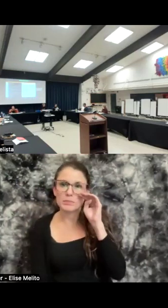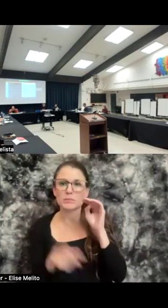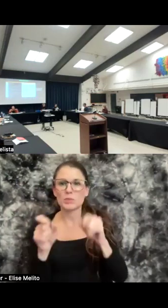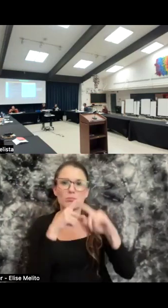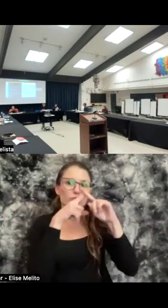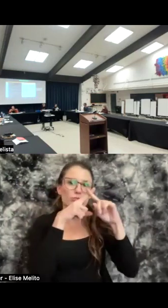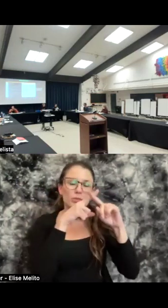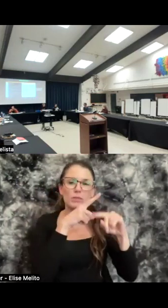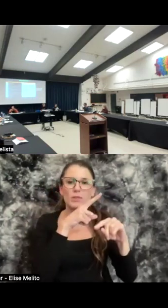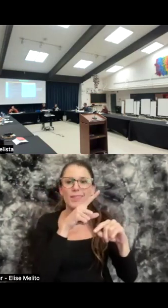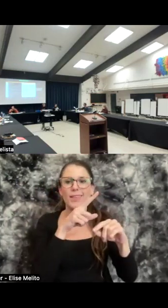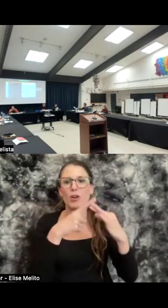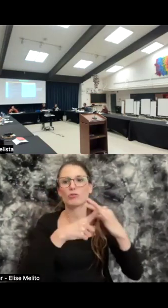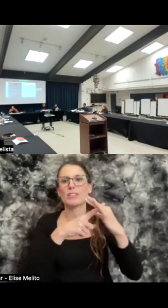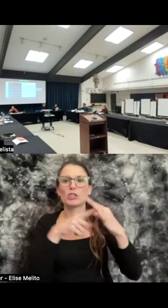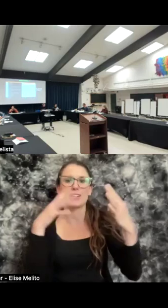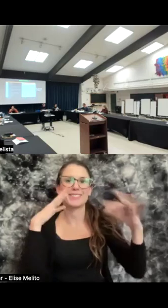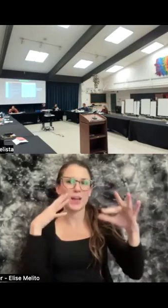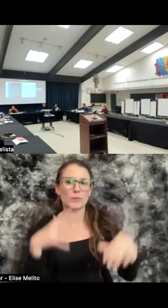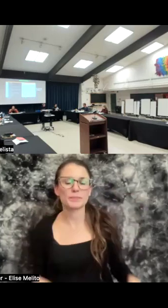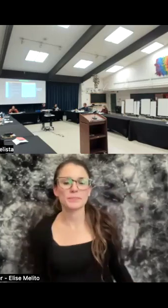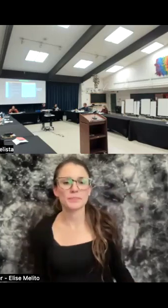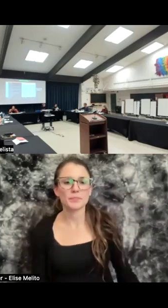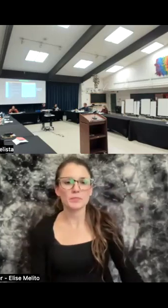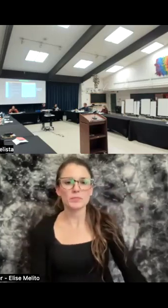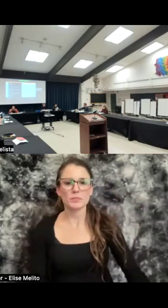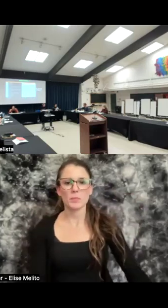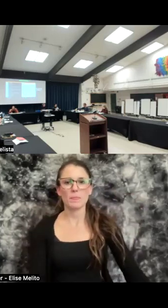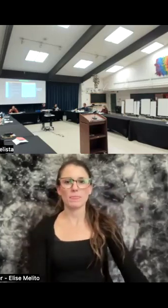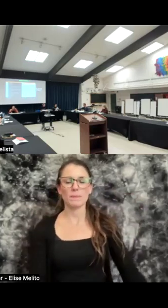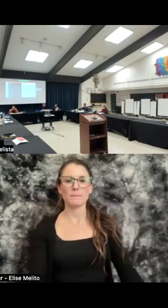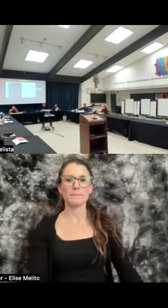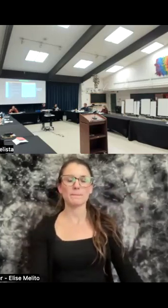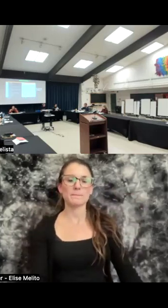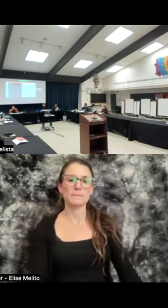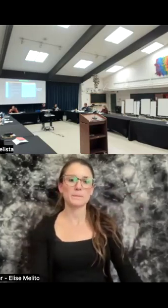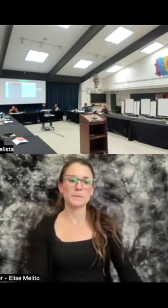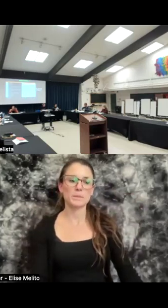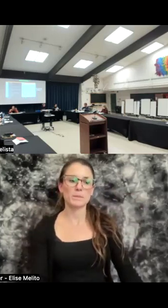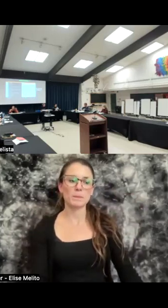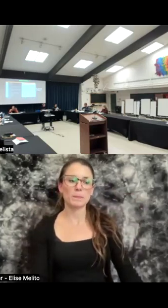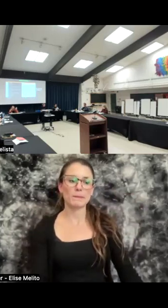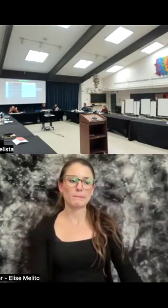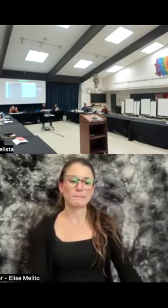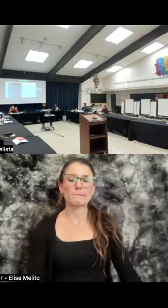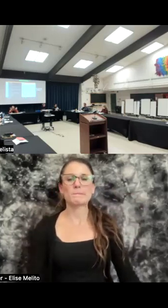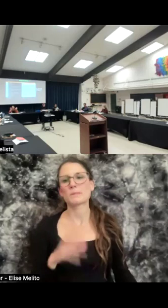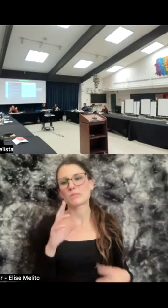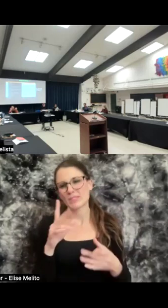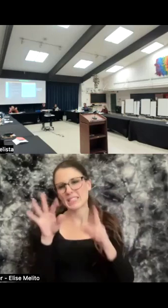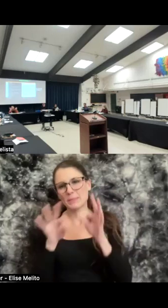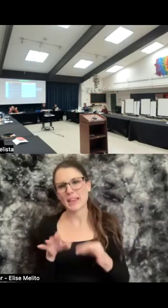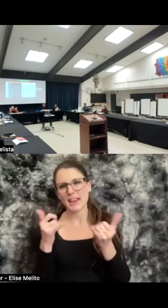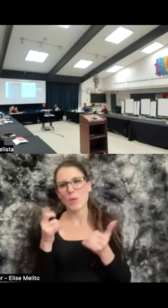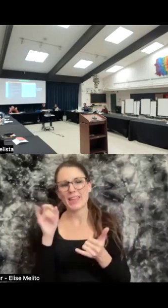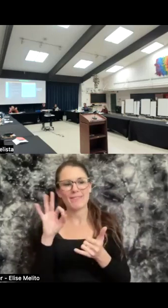la selección con Listo o Done para comenzar a escuchar al intérprete. Si se une llamando por teléfono o a través de una computadora, no